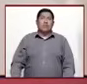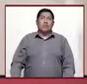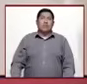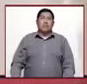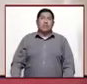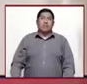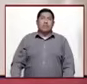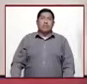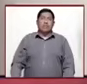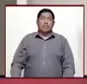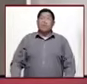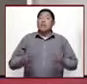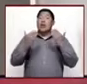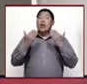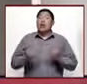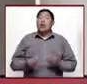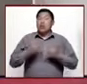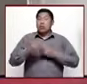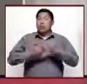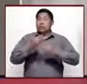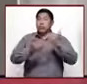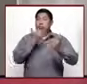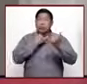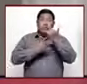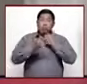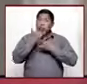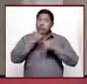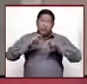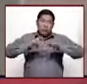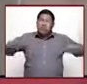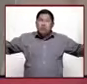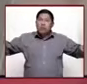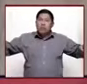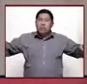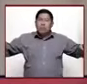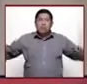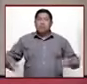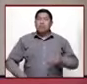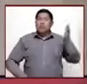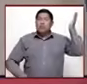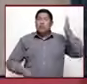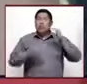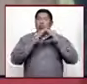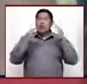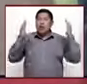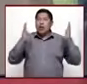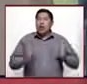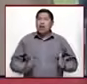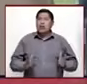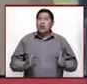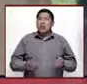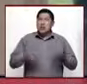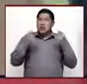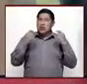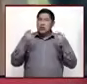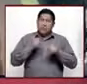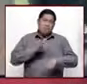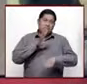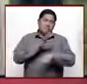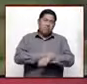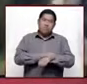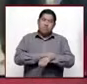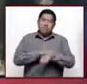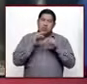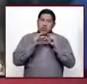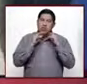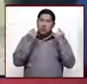En estos momentos se está desarrollando precisamente el allanamiento de este domicilio, donde la intención es capturar a